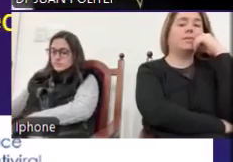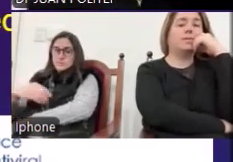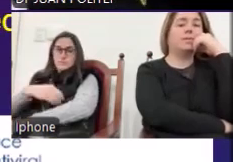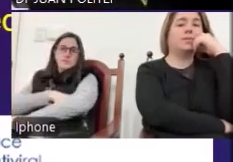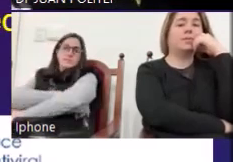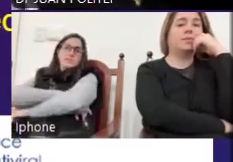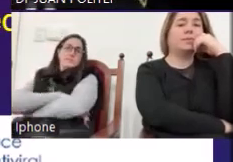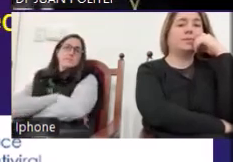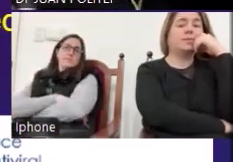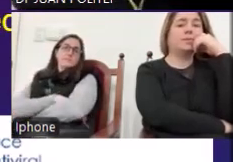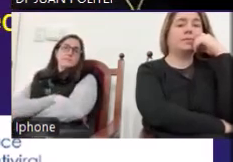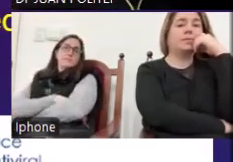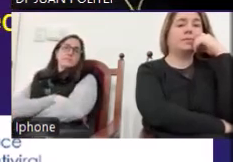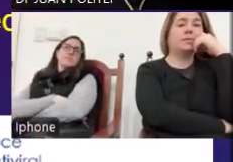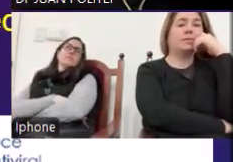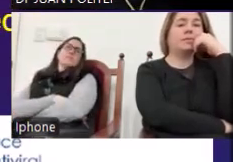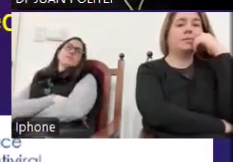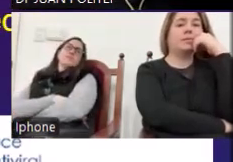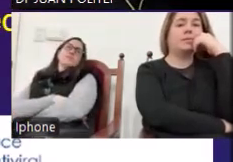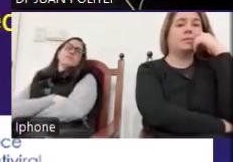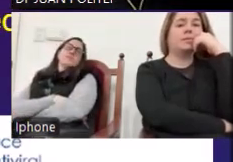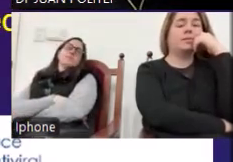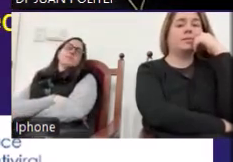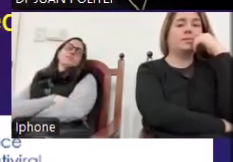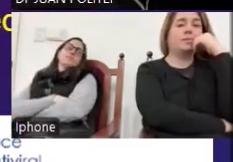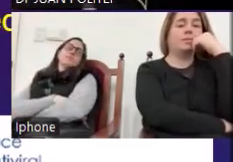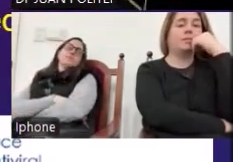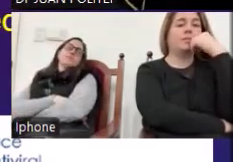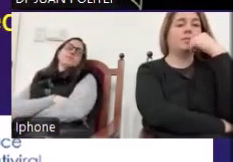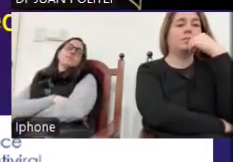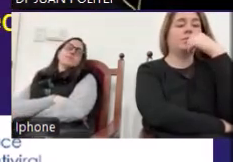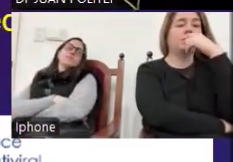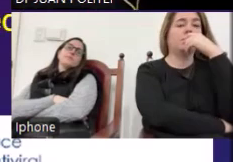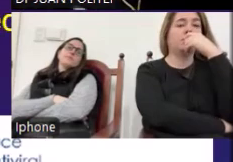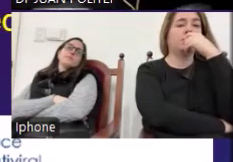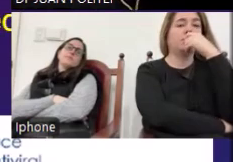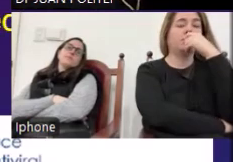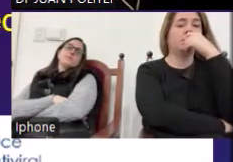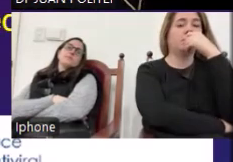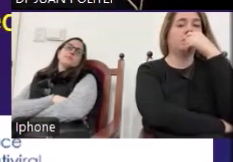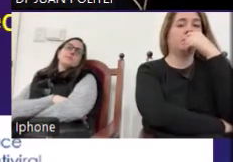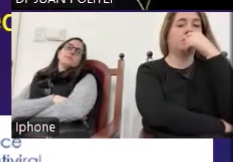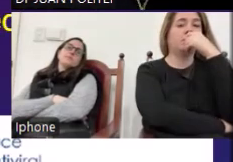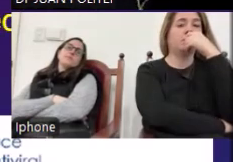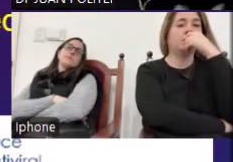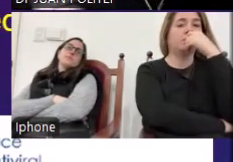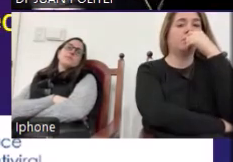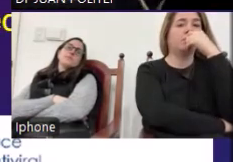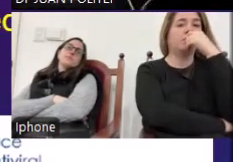La Ujú. pandemia, se cortó el protocolo, no pudimos empezar, pero íbamos a empezar en Argentina terapia génica.